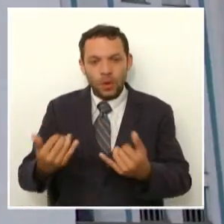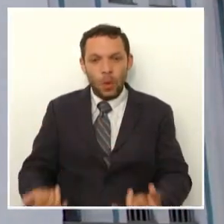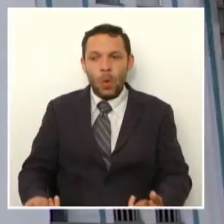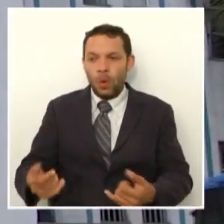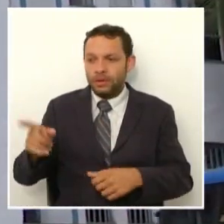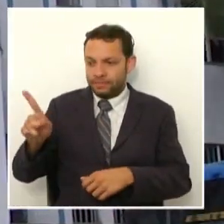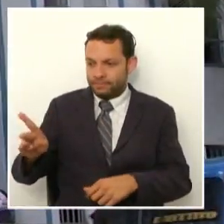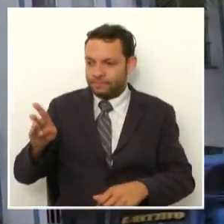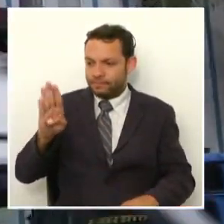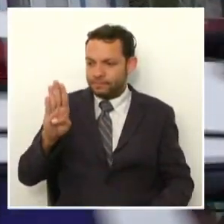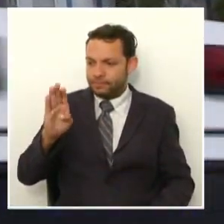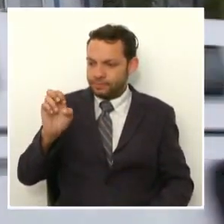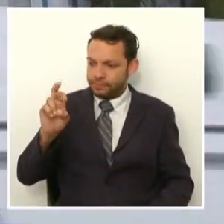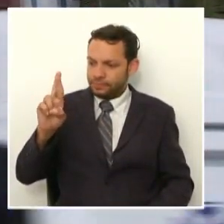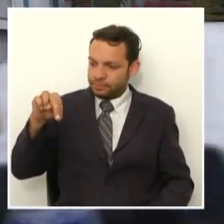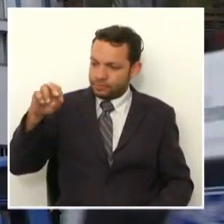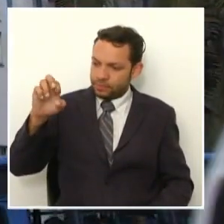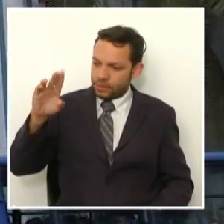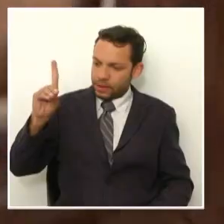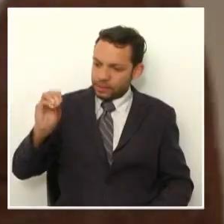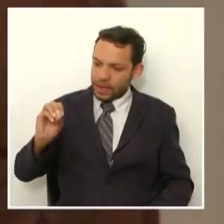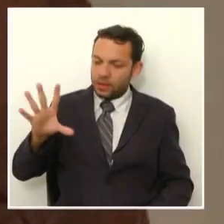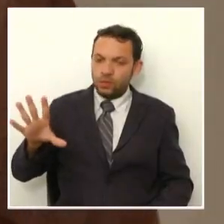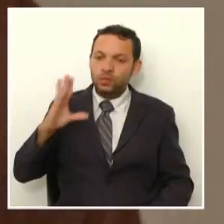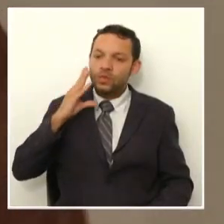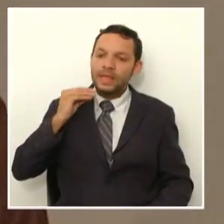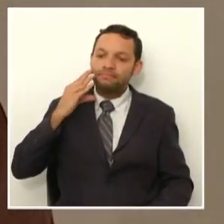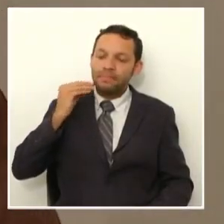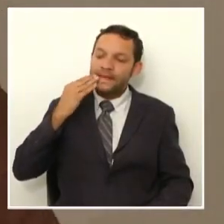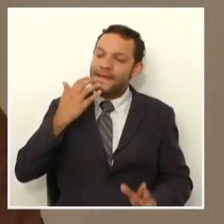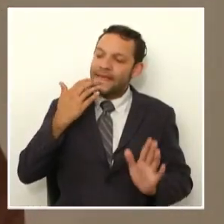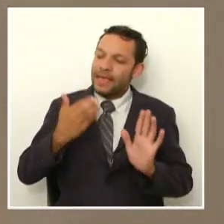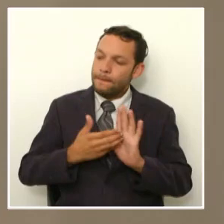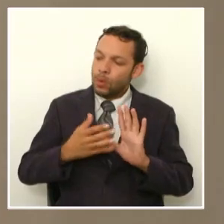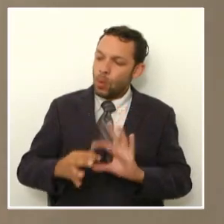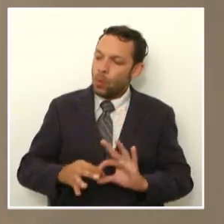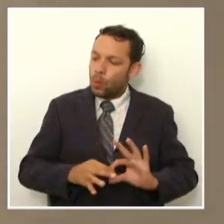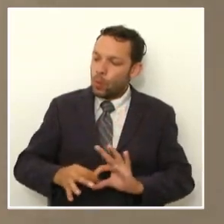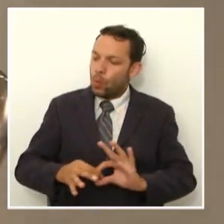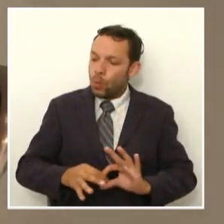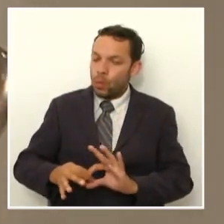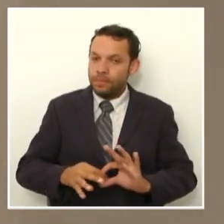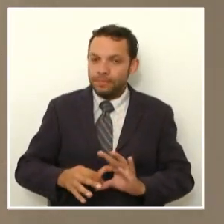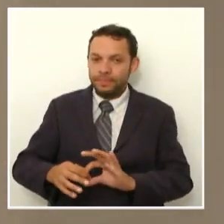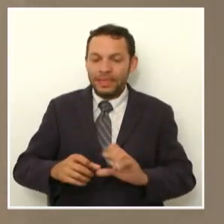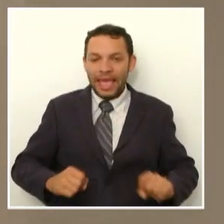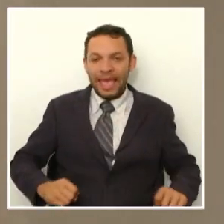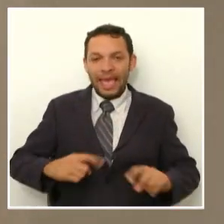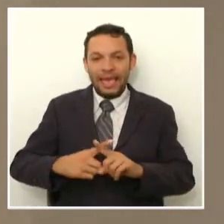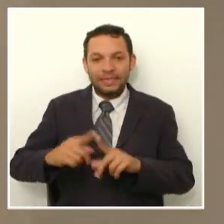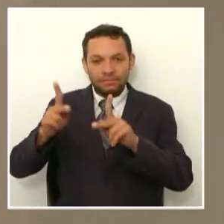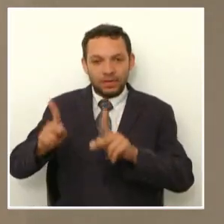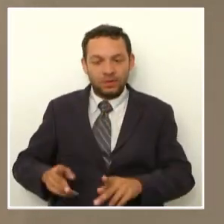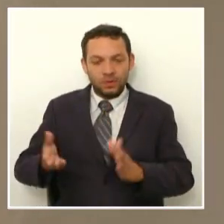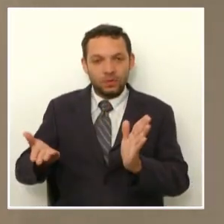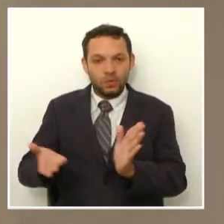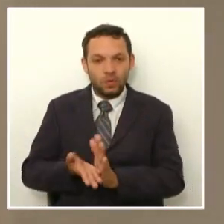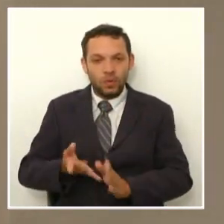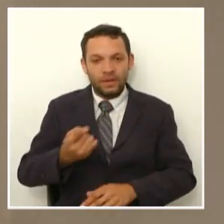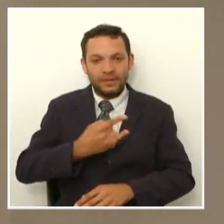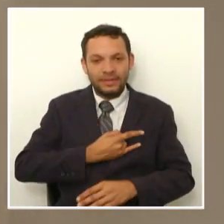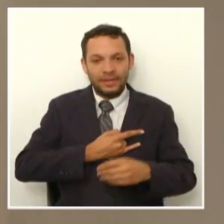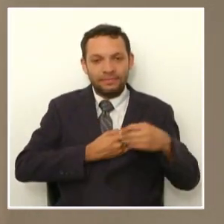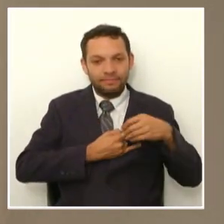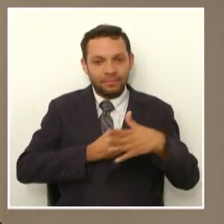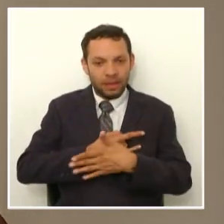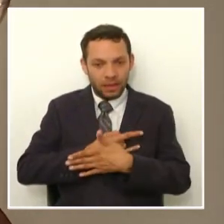Bernardo Campo, que no ha sido sino un ejemplo para todos los exalumnos de la Universidad de Caldas. Un